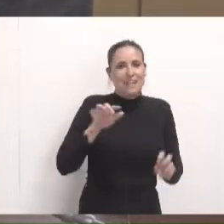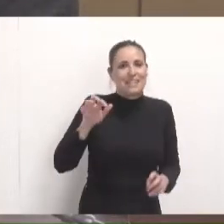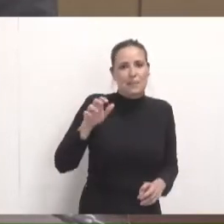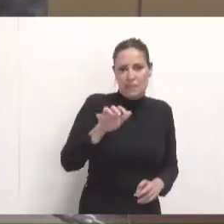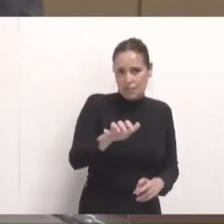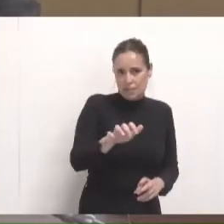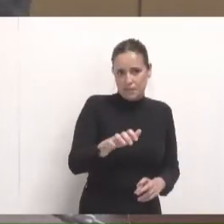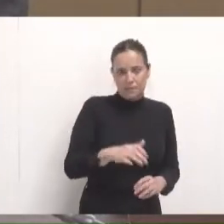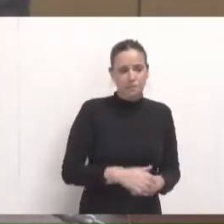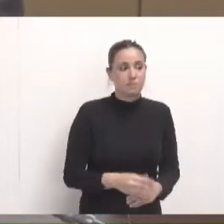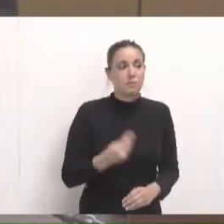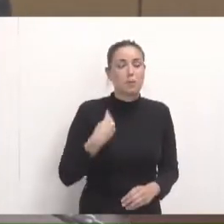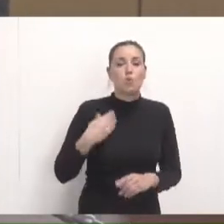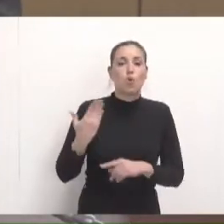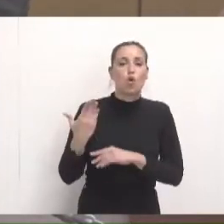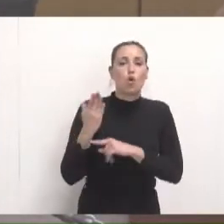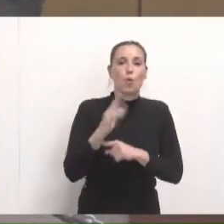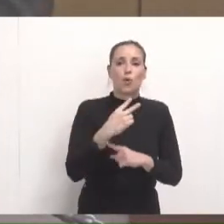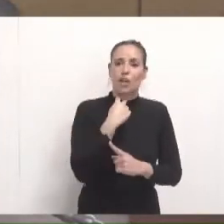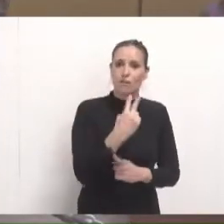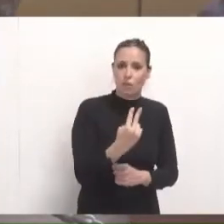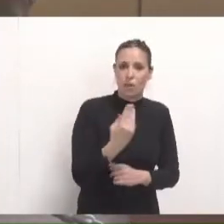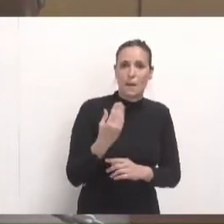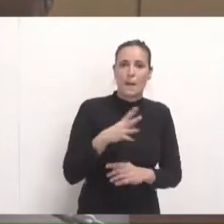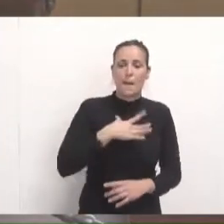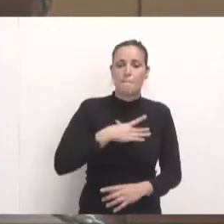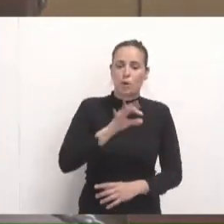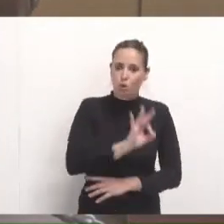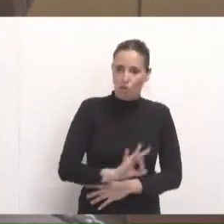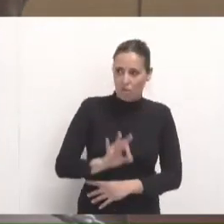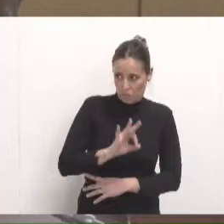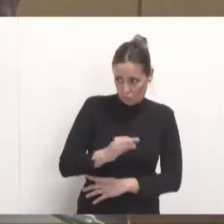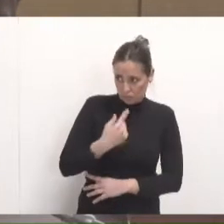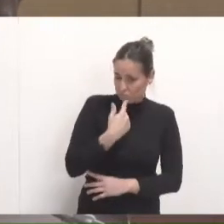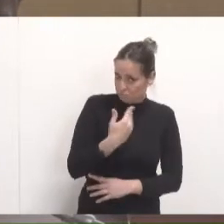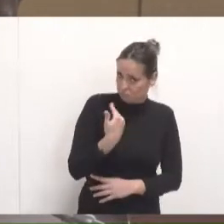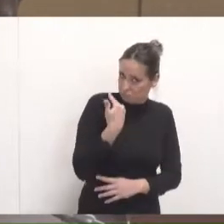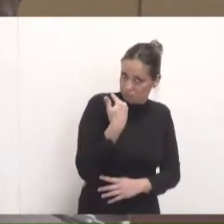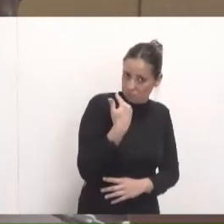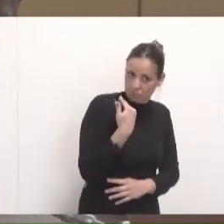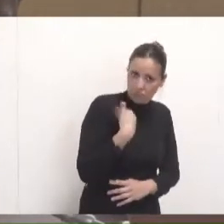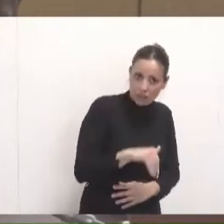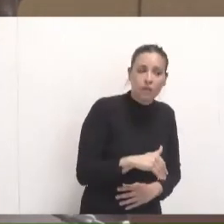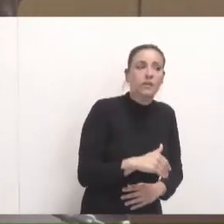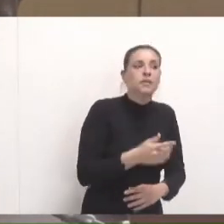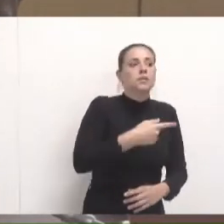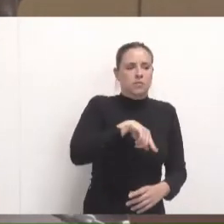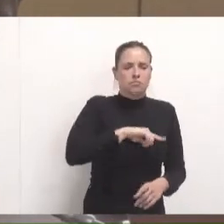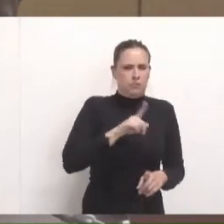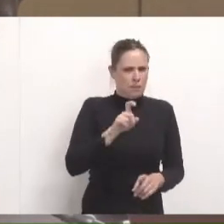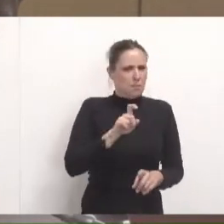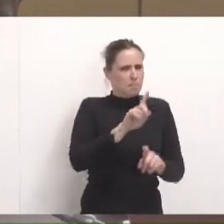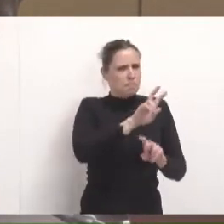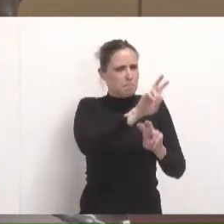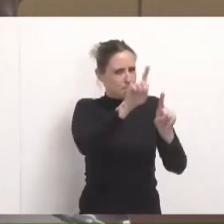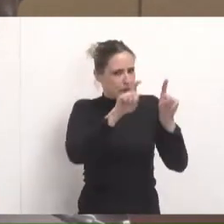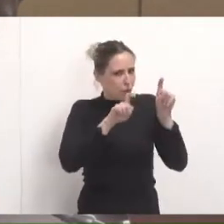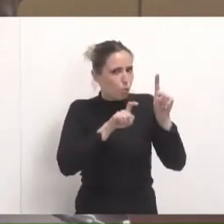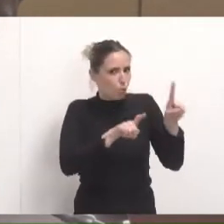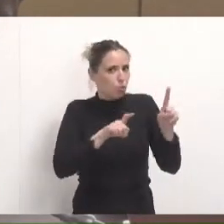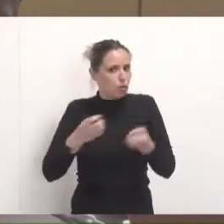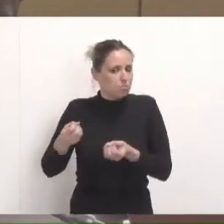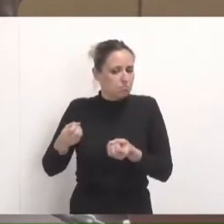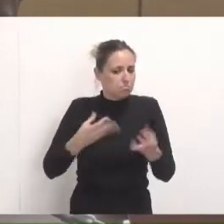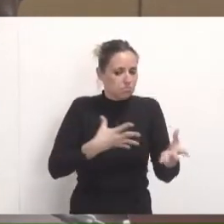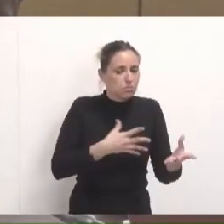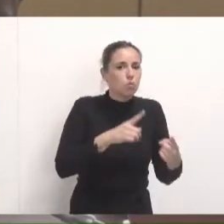portavoz de Podemos, nosotros también hemos trasladado varias preguntas. En este caso, pues trasladamos una